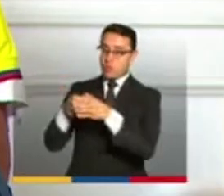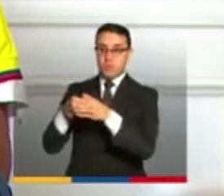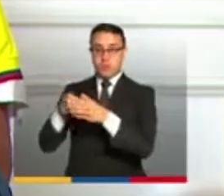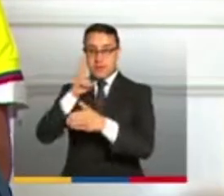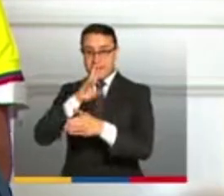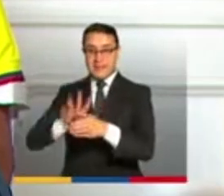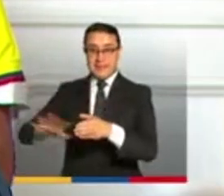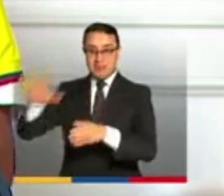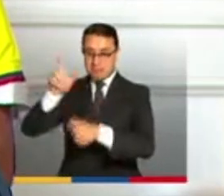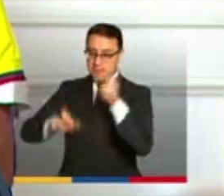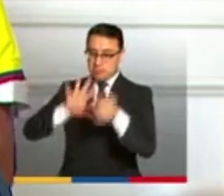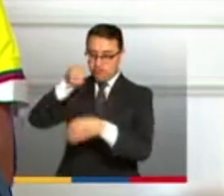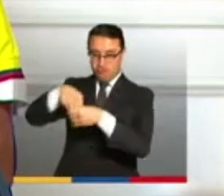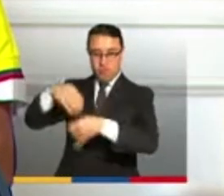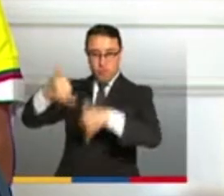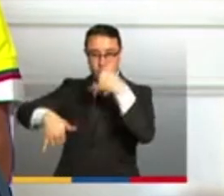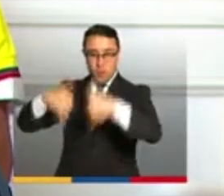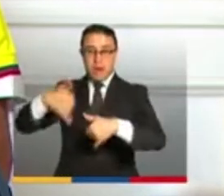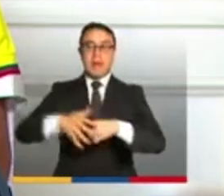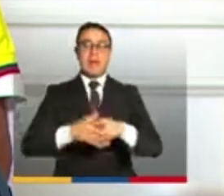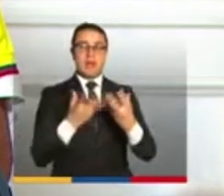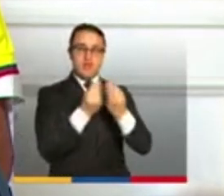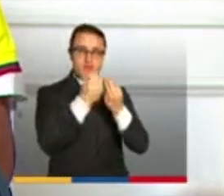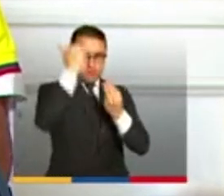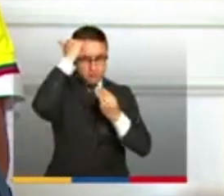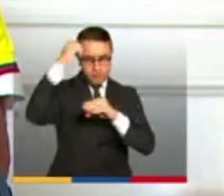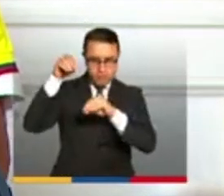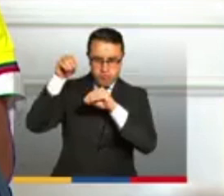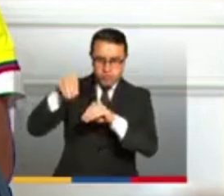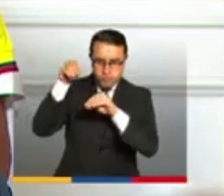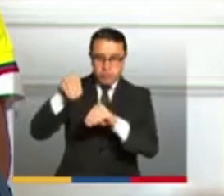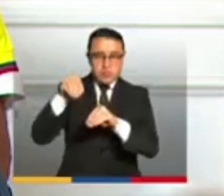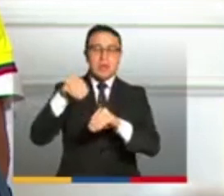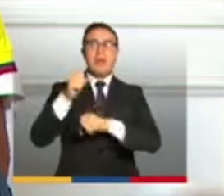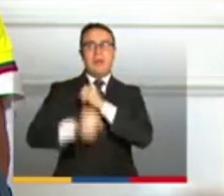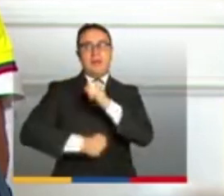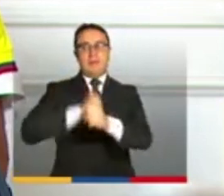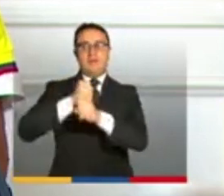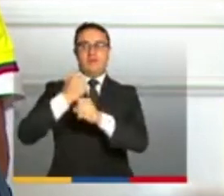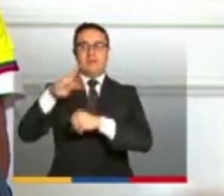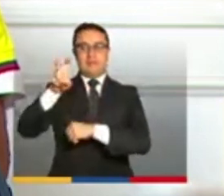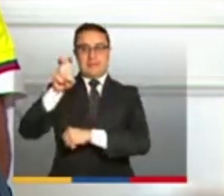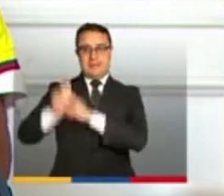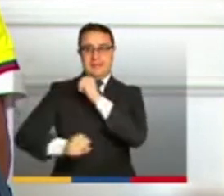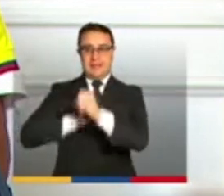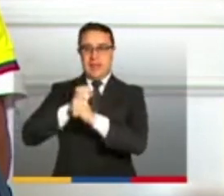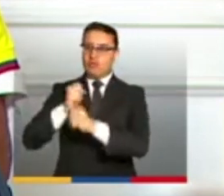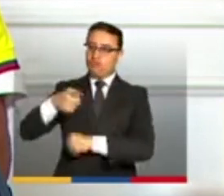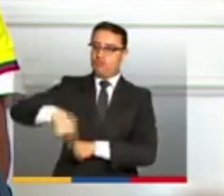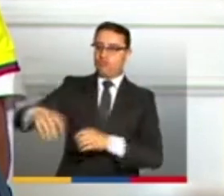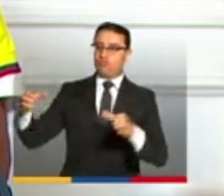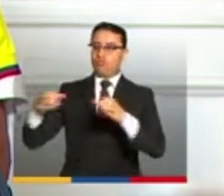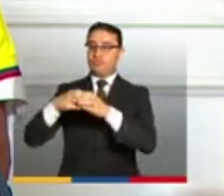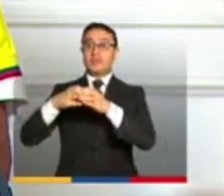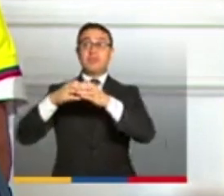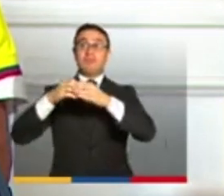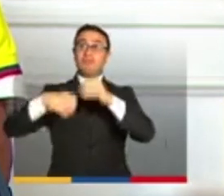de la Selección Colombia Femenina Sub-17, subcampeonas del Mundial realizado en la